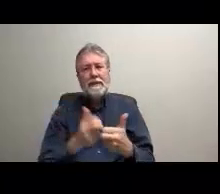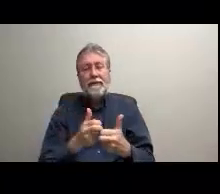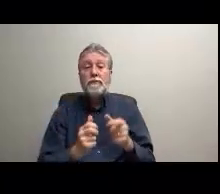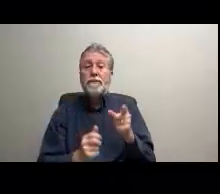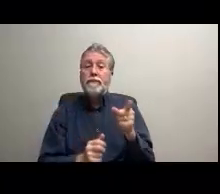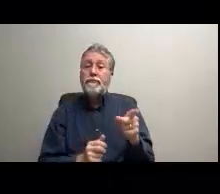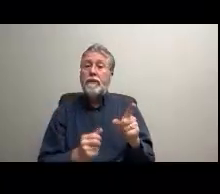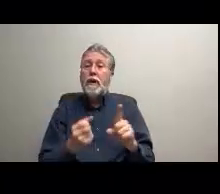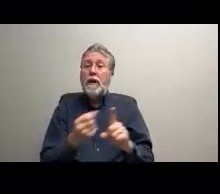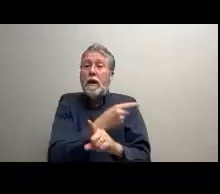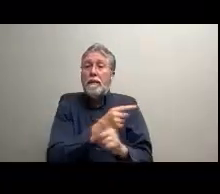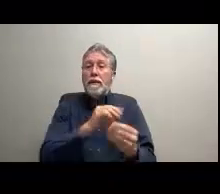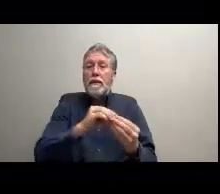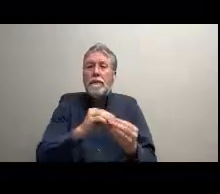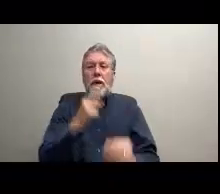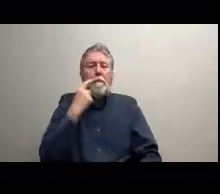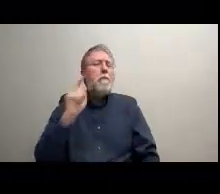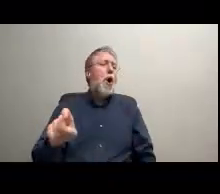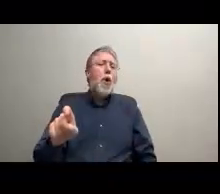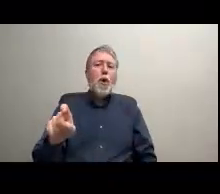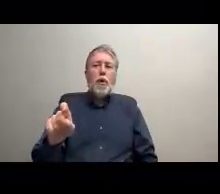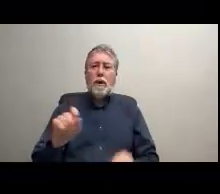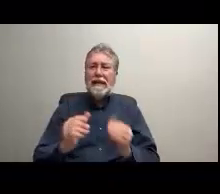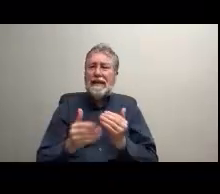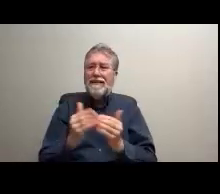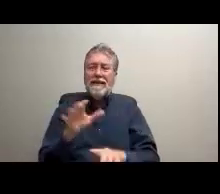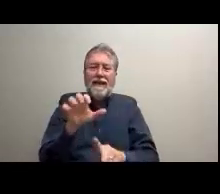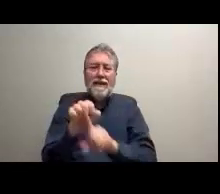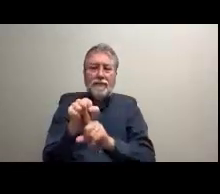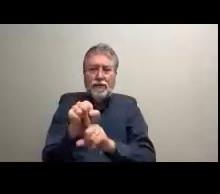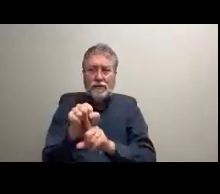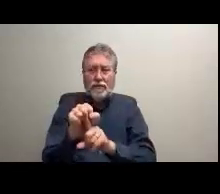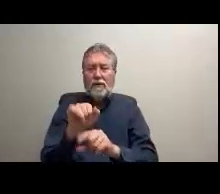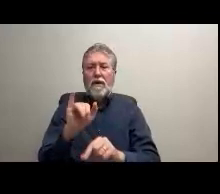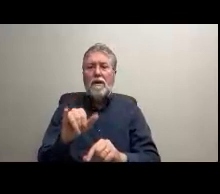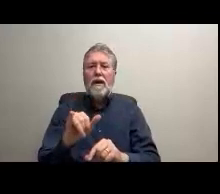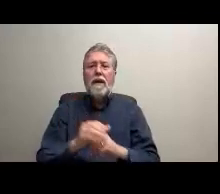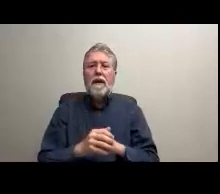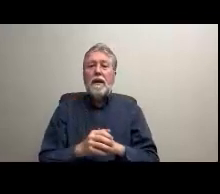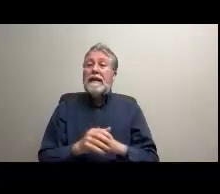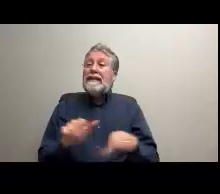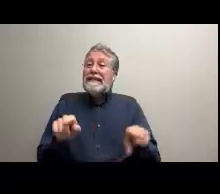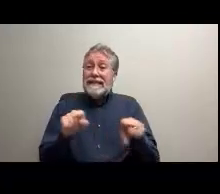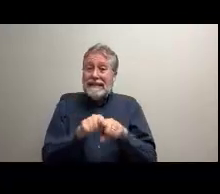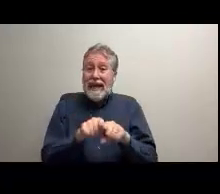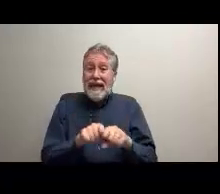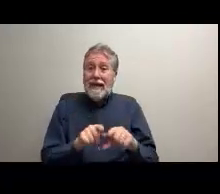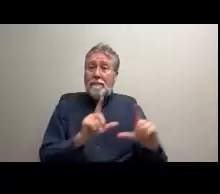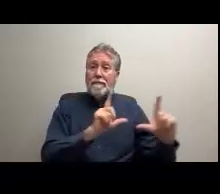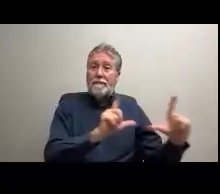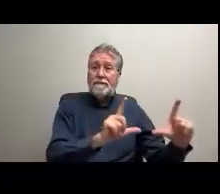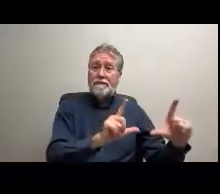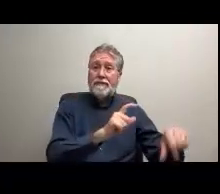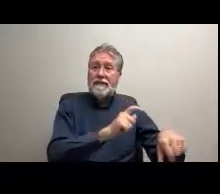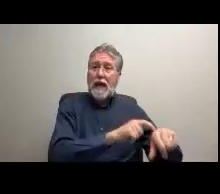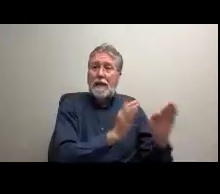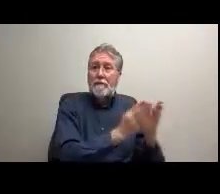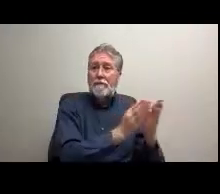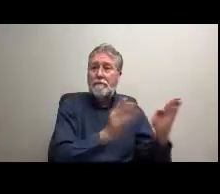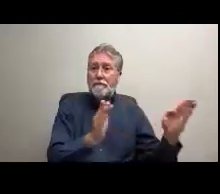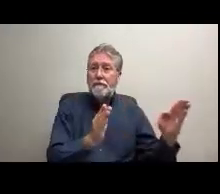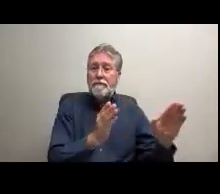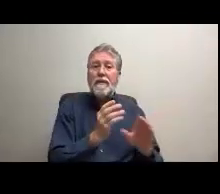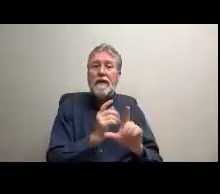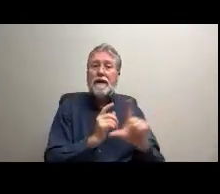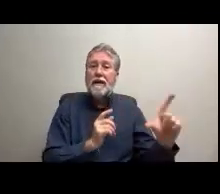espacial destaca enseguida. De nuevo, este es el mismo periodo a la izquierda y a la derecha, antes de María a la izquierda, después